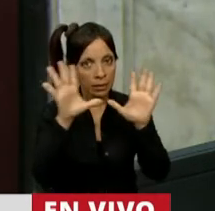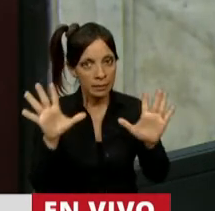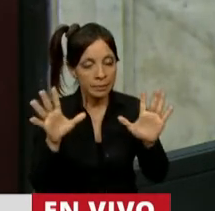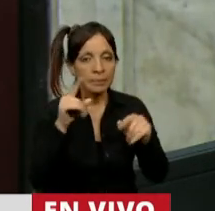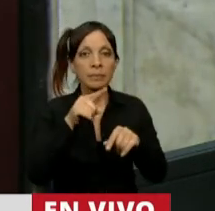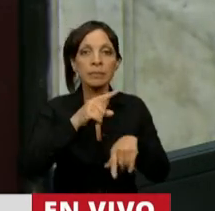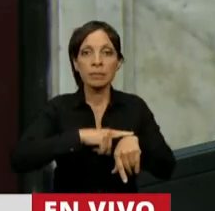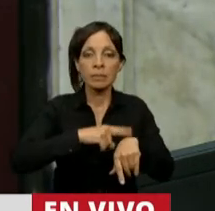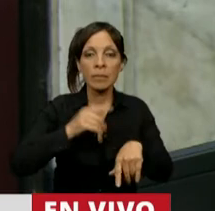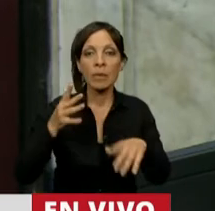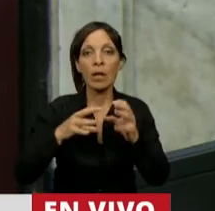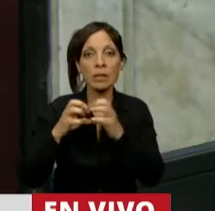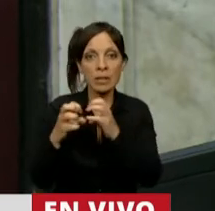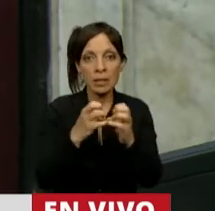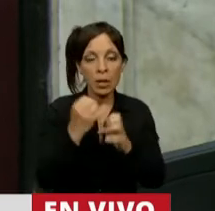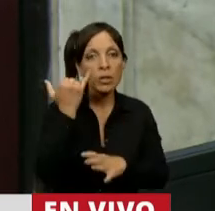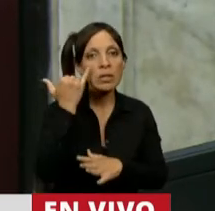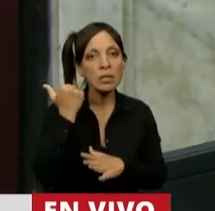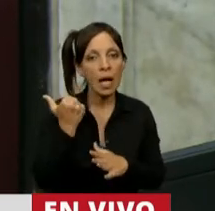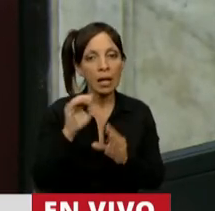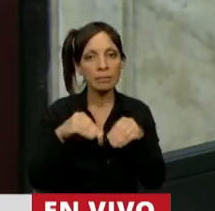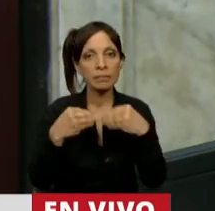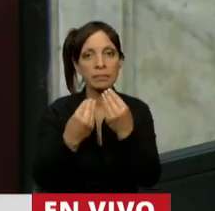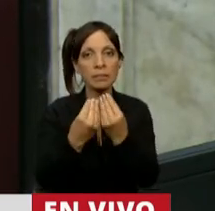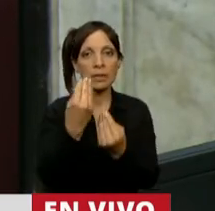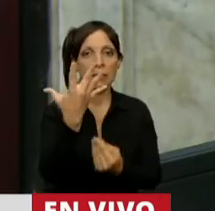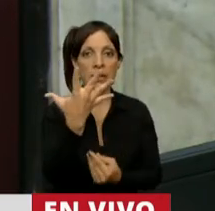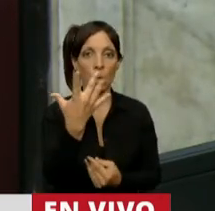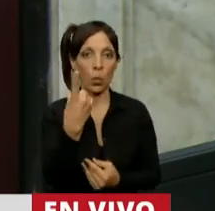en el desarrollo de la sesión ya se presentaron 51